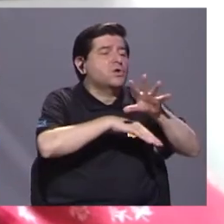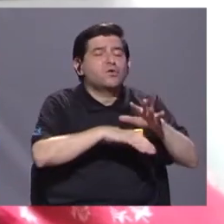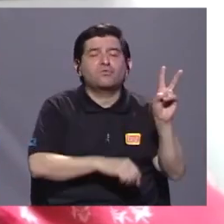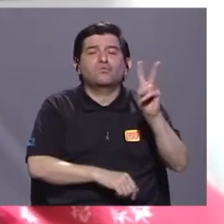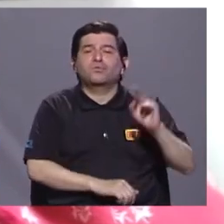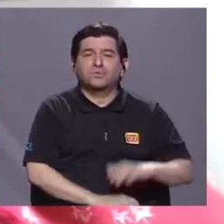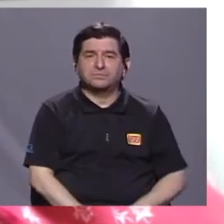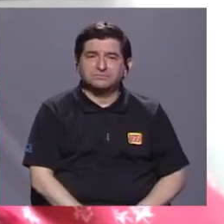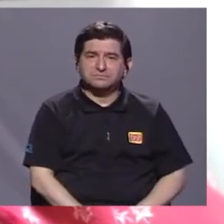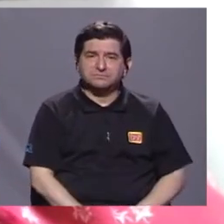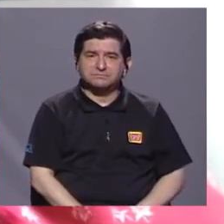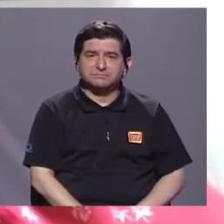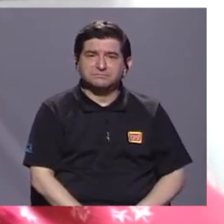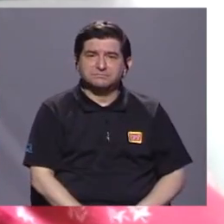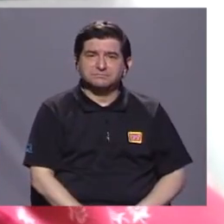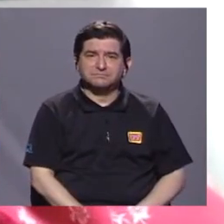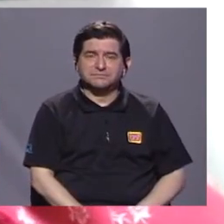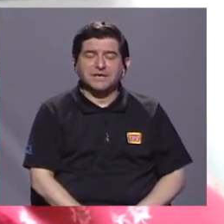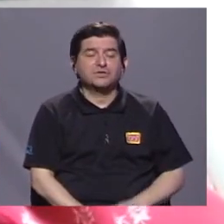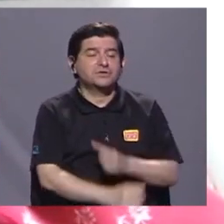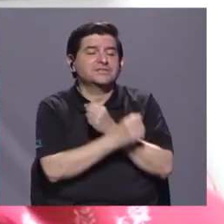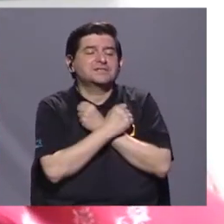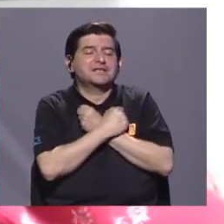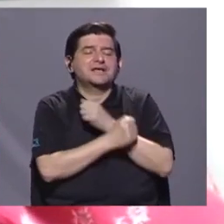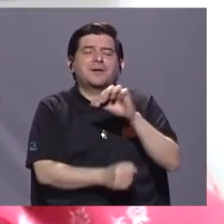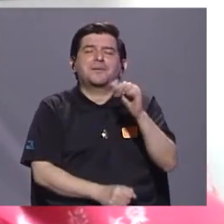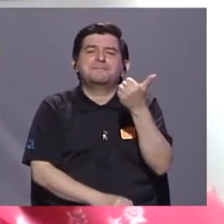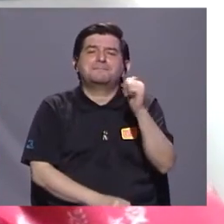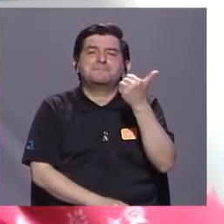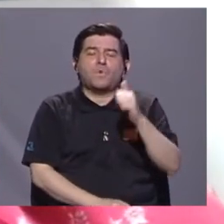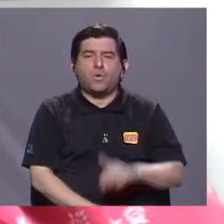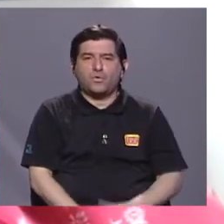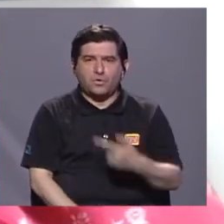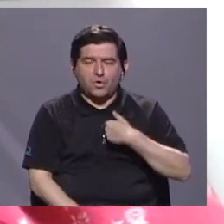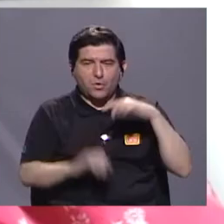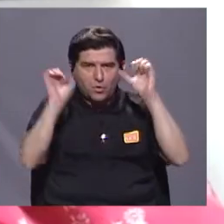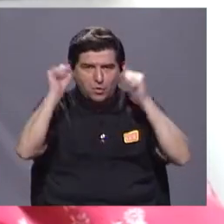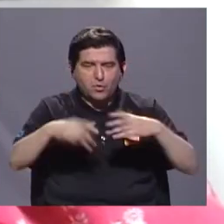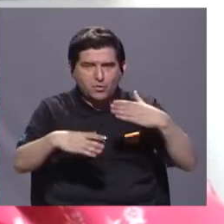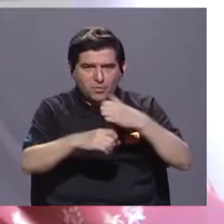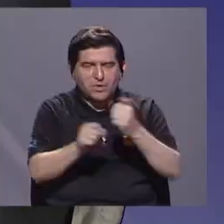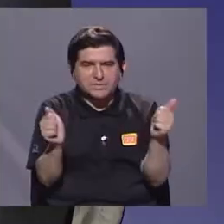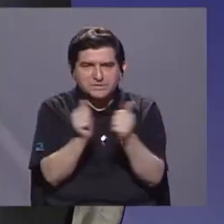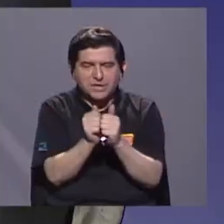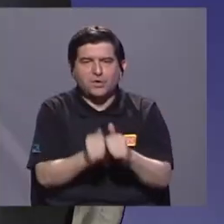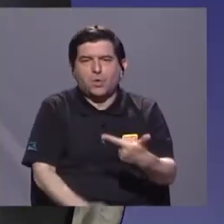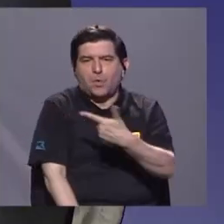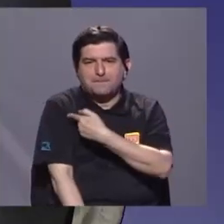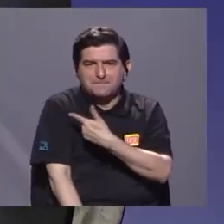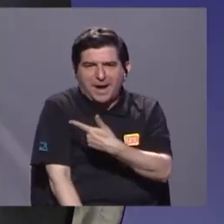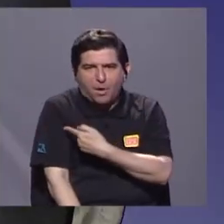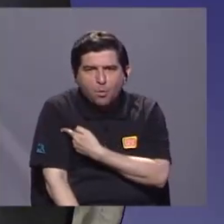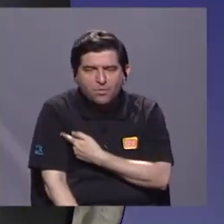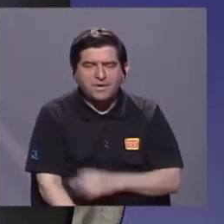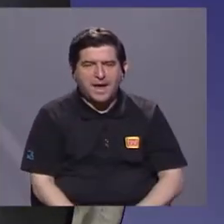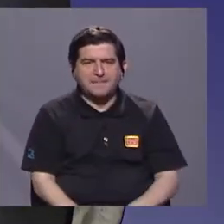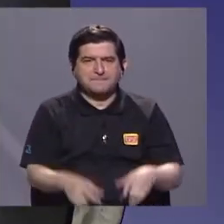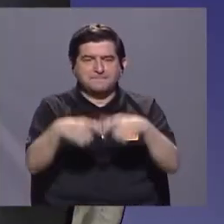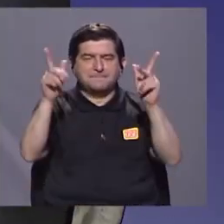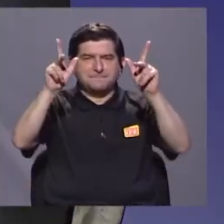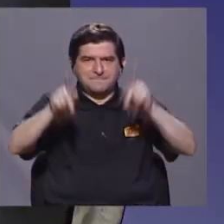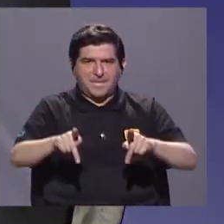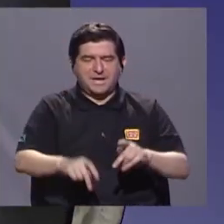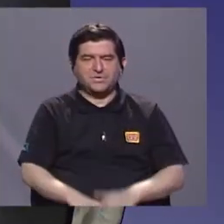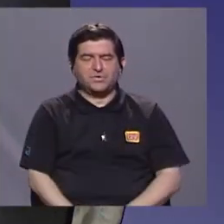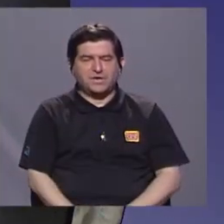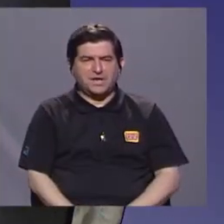una un amor al prójimo en realidad lo que uno podría hacer con la vacuna y a la mayoría de las personas los